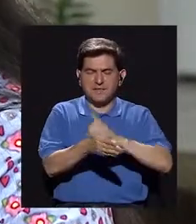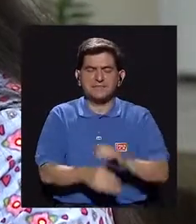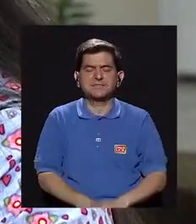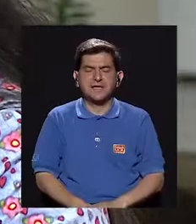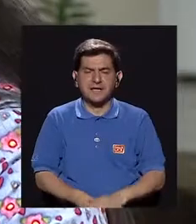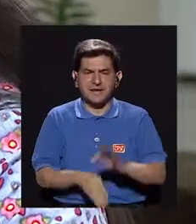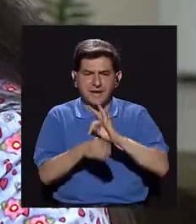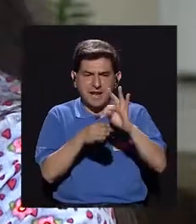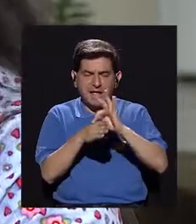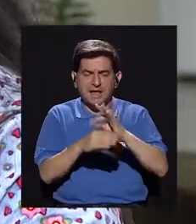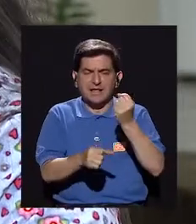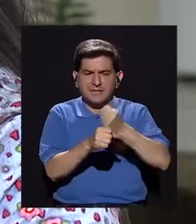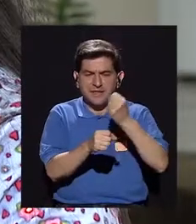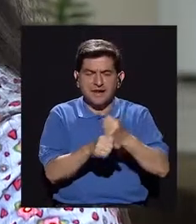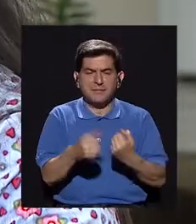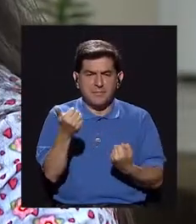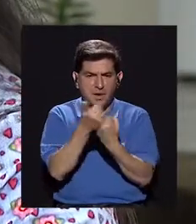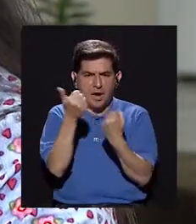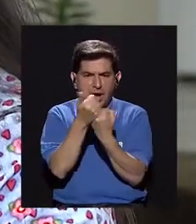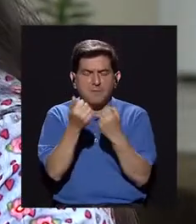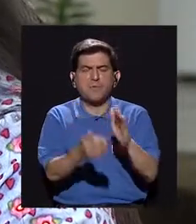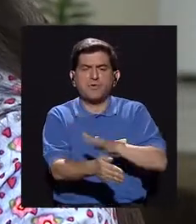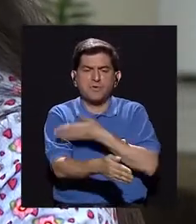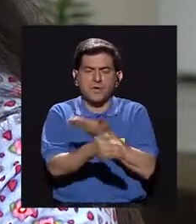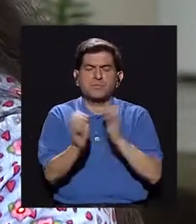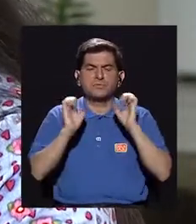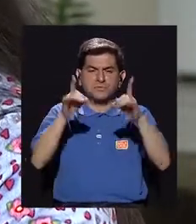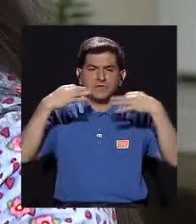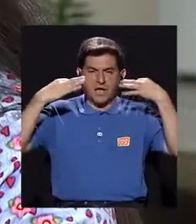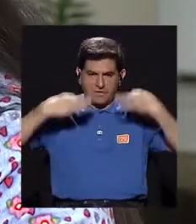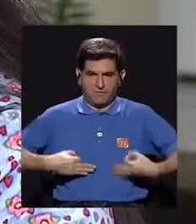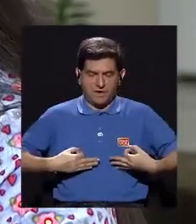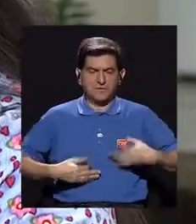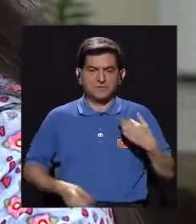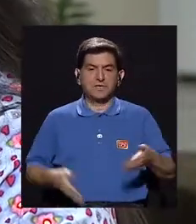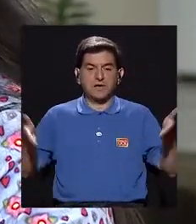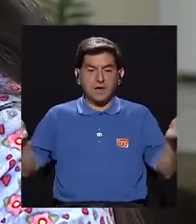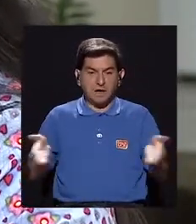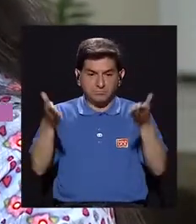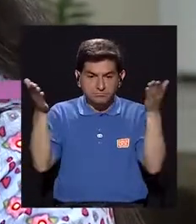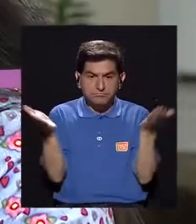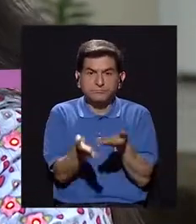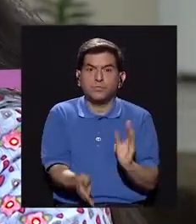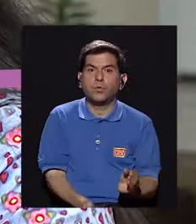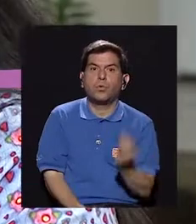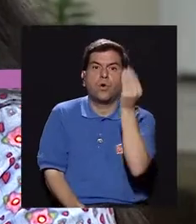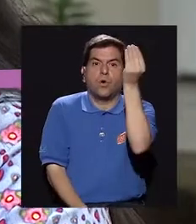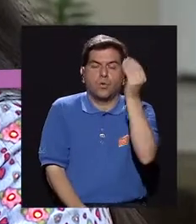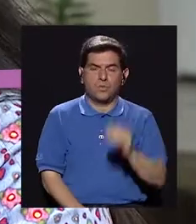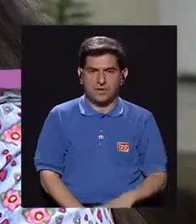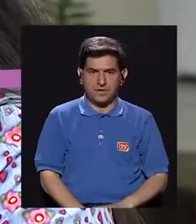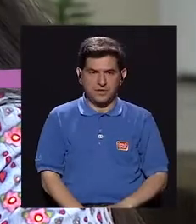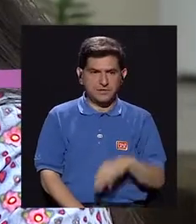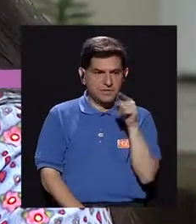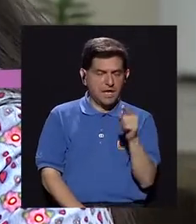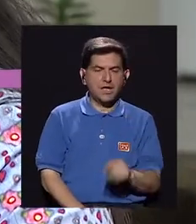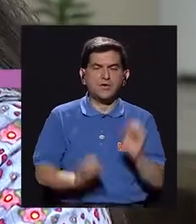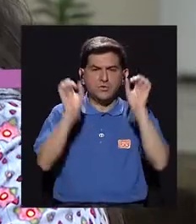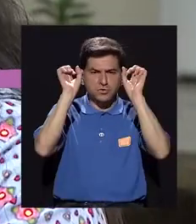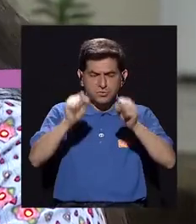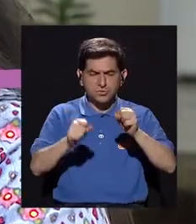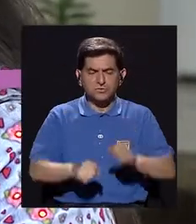ocupacional. Tenemos como recursos de apoyo también música, educación física, que es motivar a los muchachos también